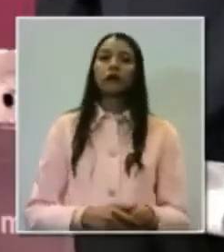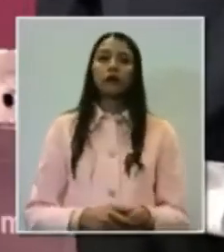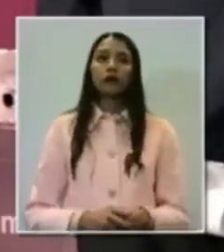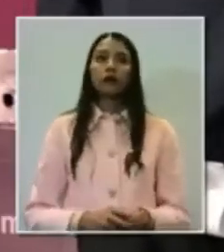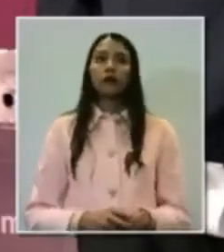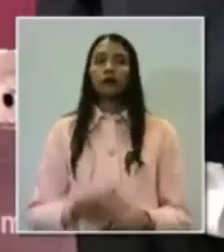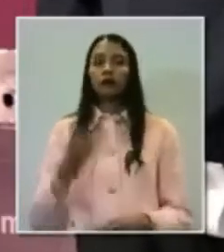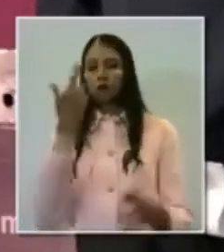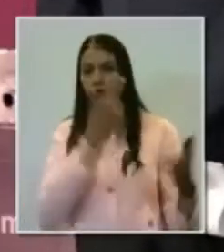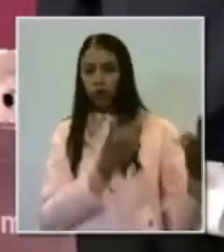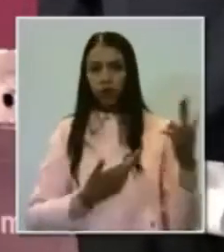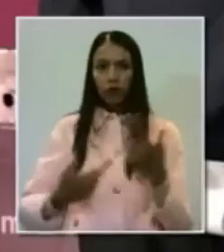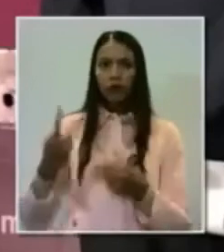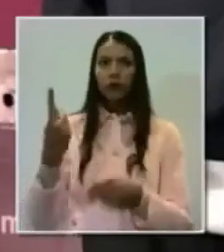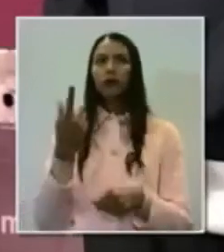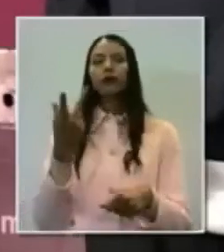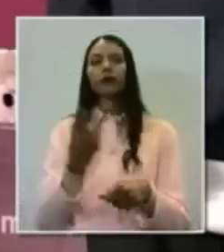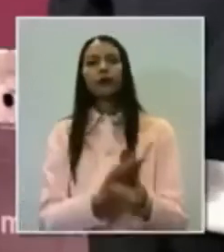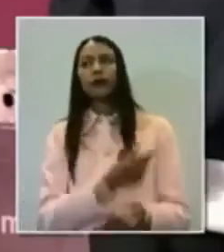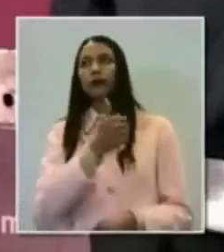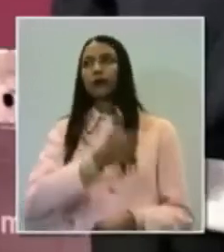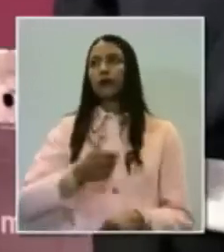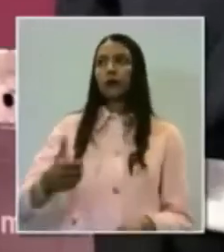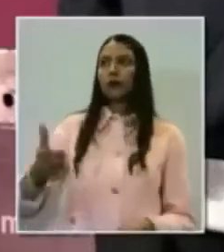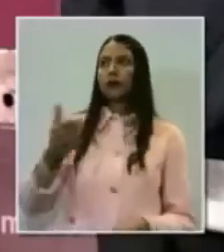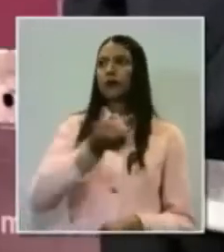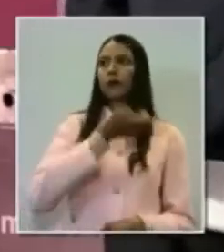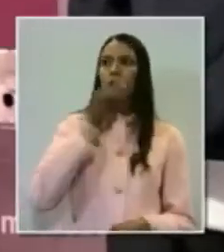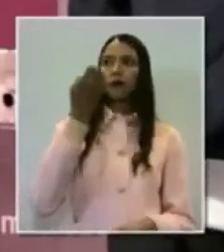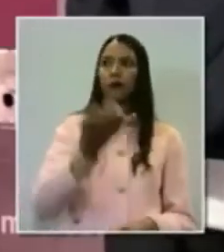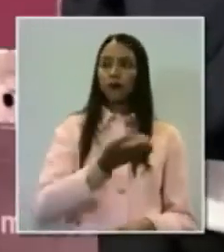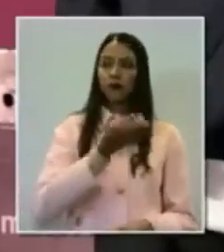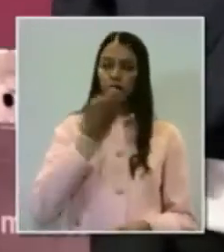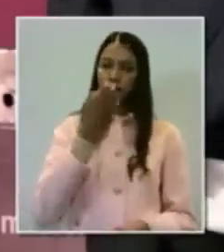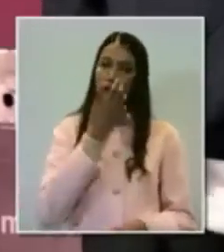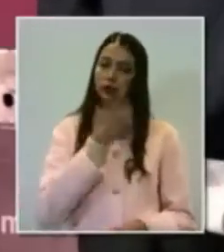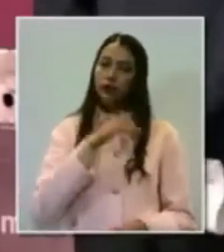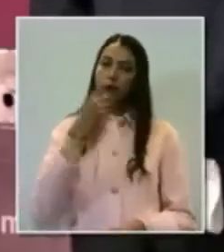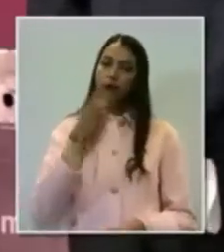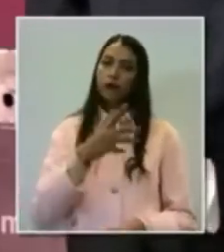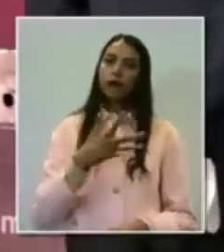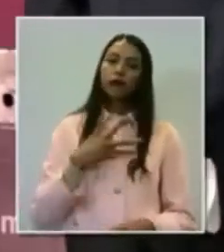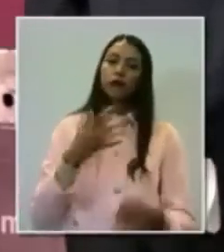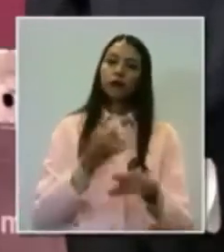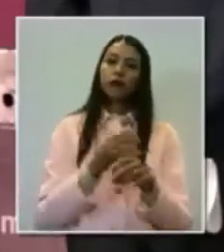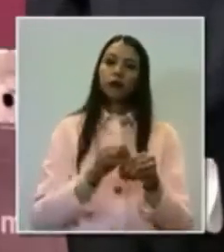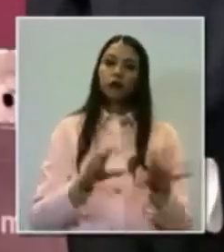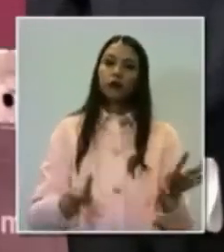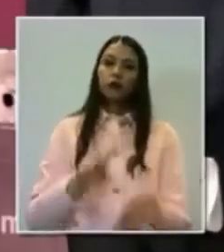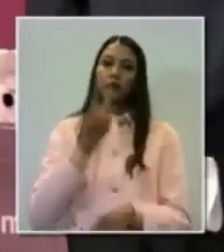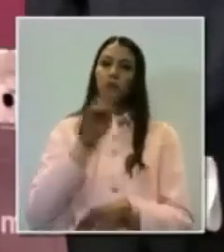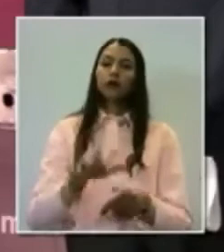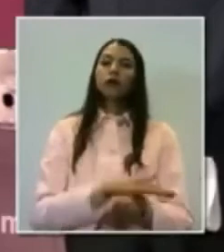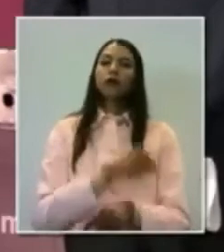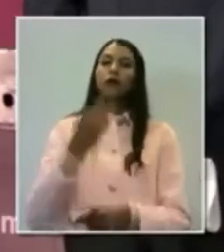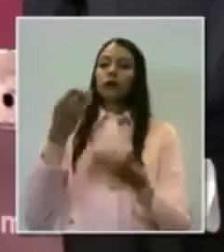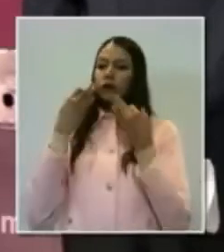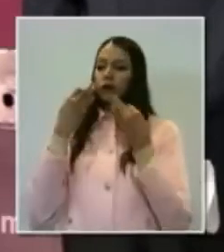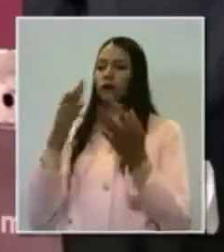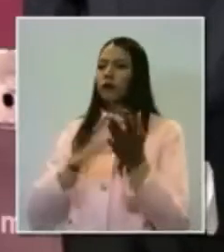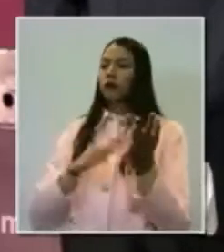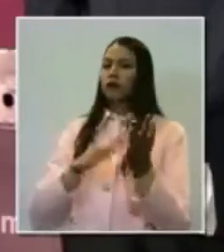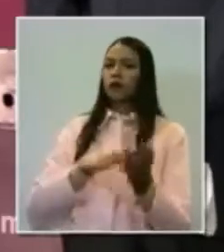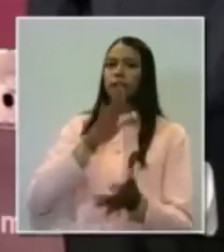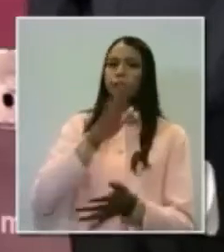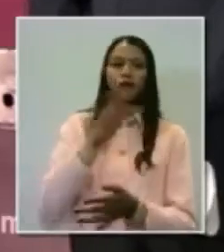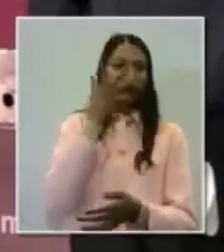de verificar qué fue lo que pasó en cada una de las escuelas con las asignaciones para tener la información real, porque vemos documentos que